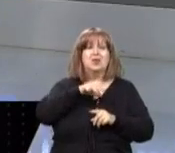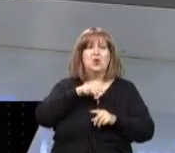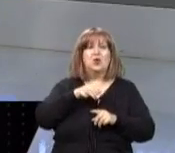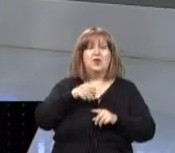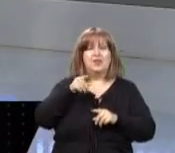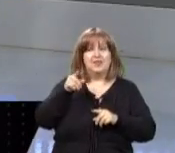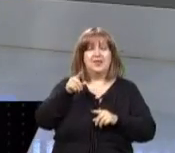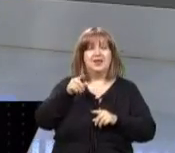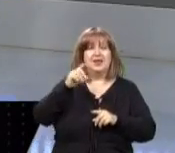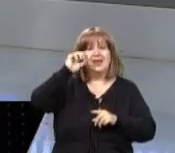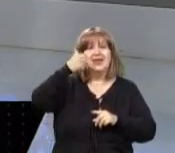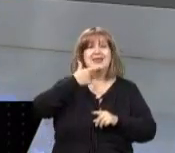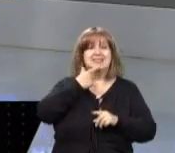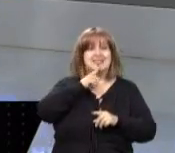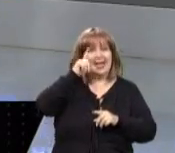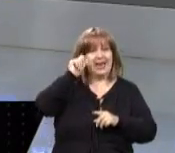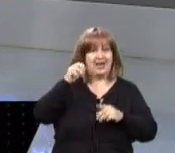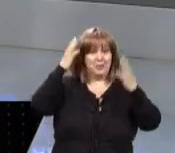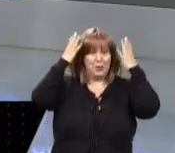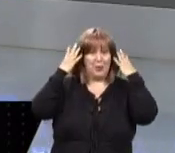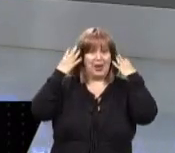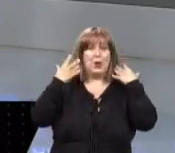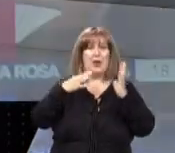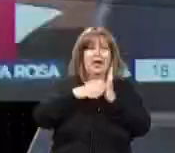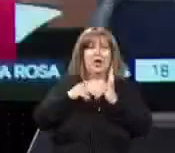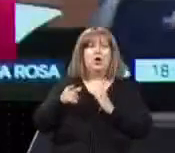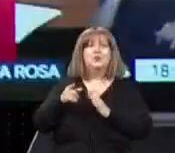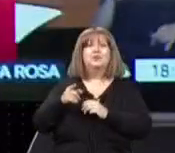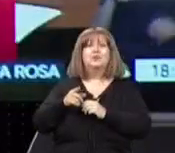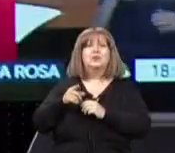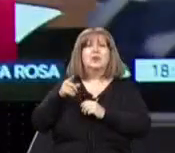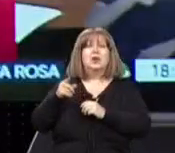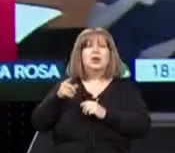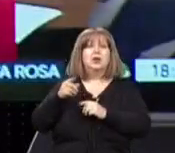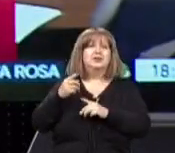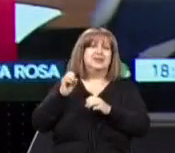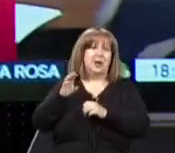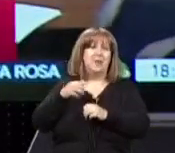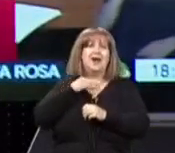temas que claro, conectaban con sus padres? Con Ignacio Montoya Carlotto, que